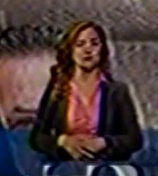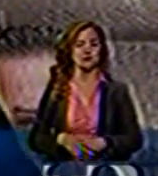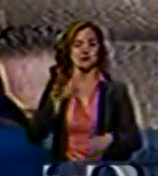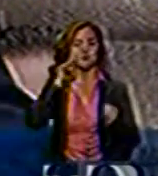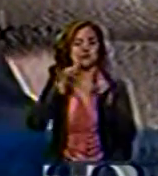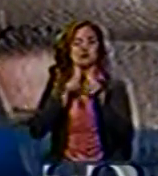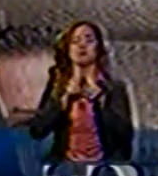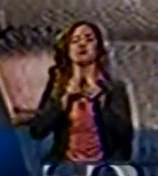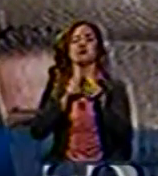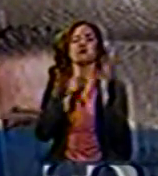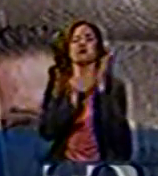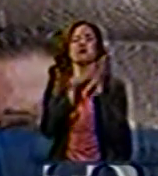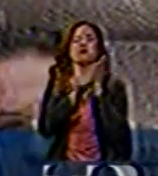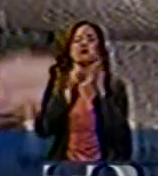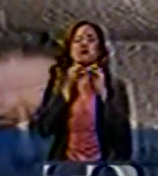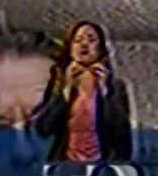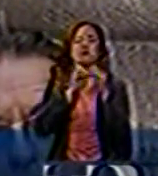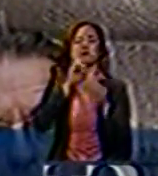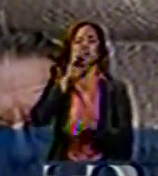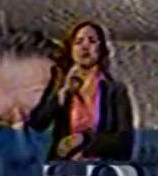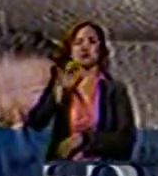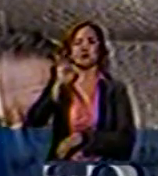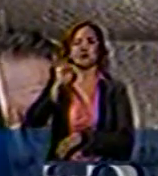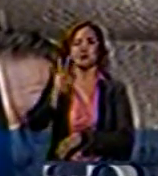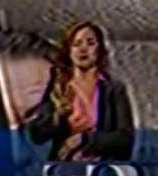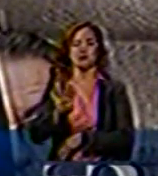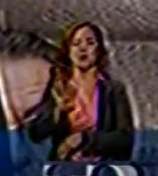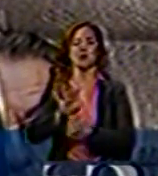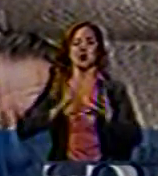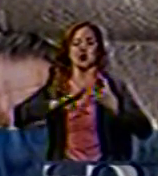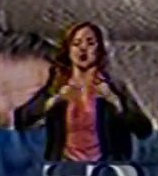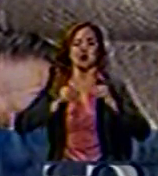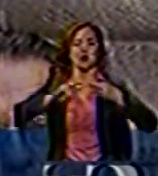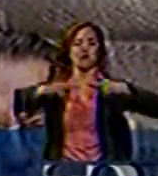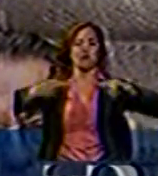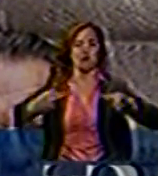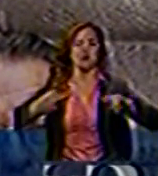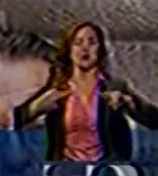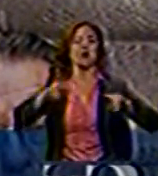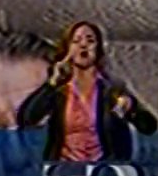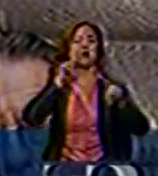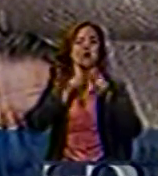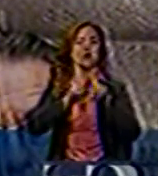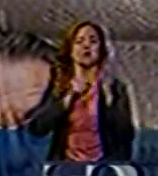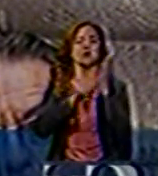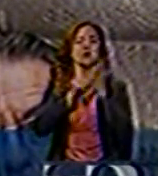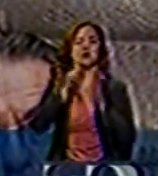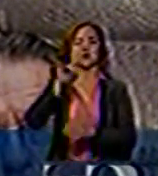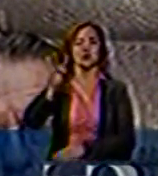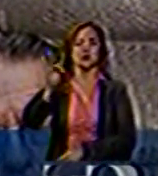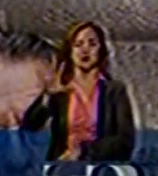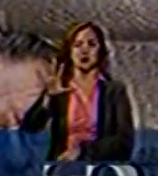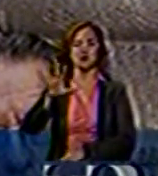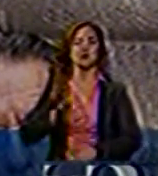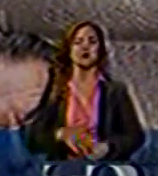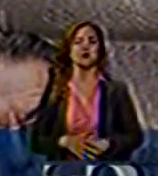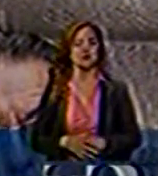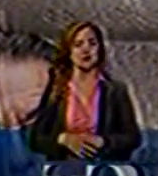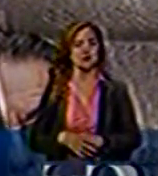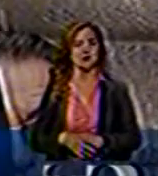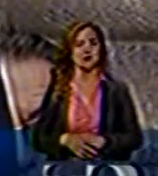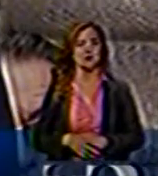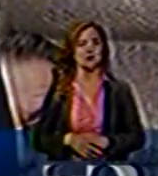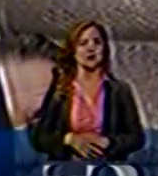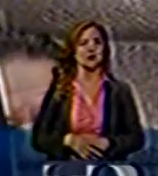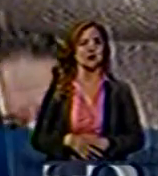ministerial 094 y dimos resolución a este con la reforma a través del acuerdo ministerial 185. Sepan que